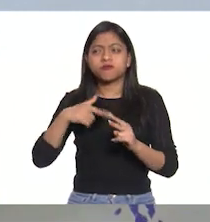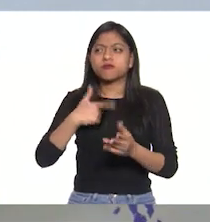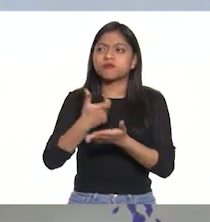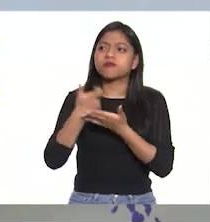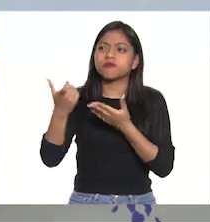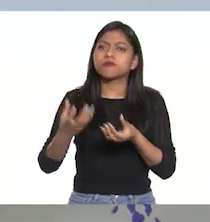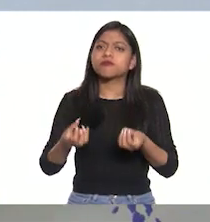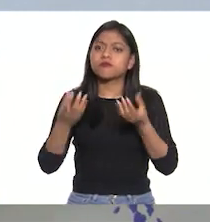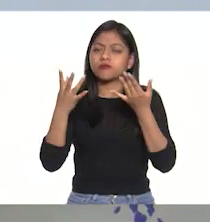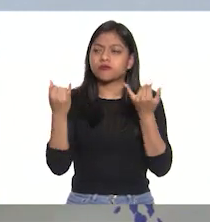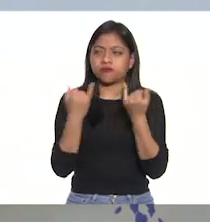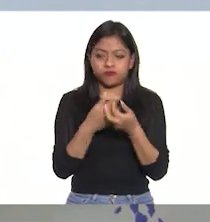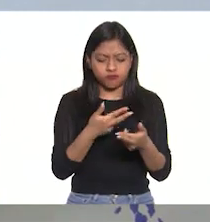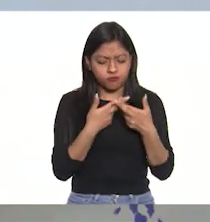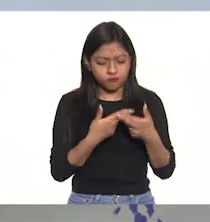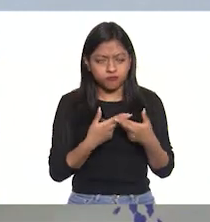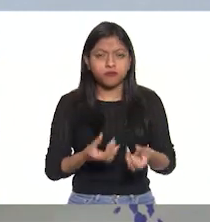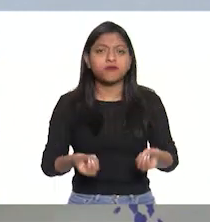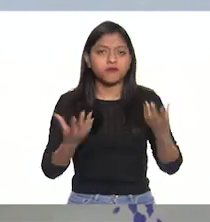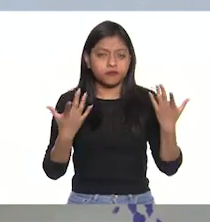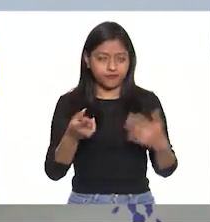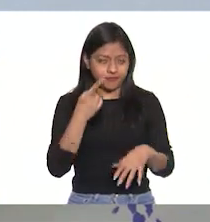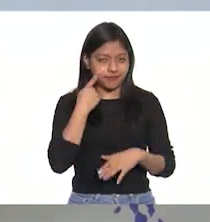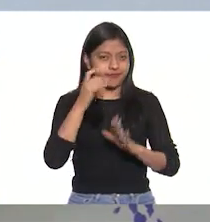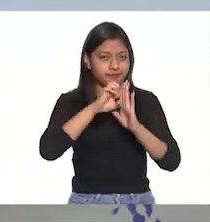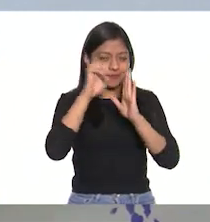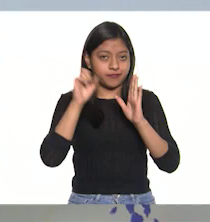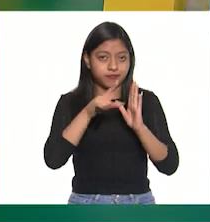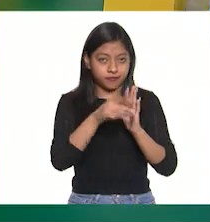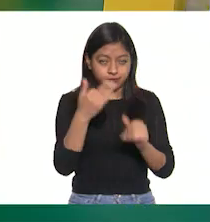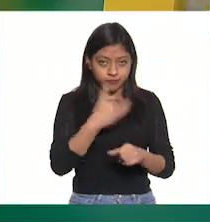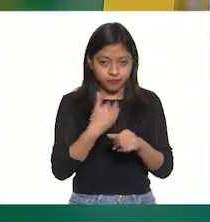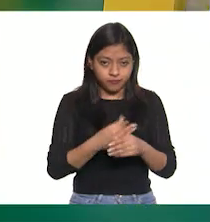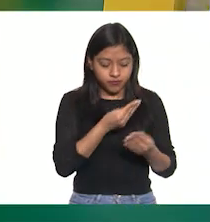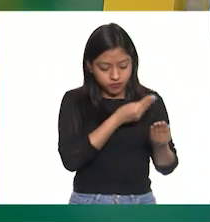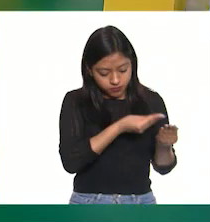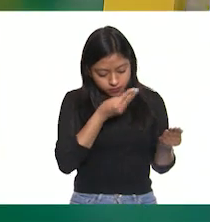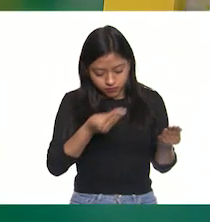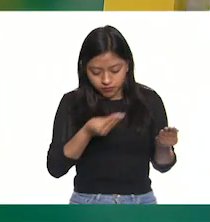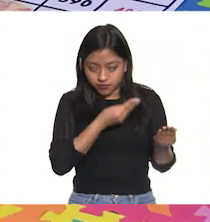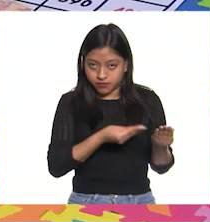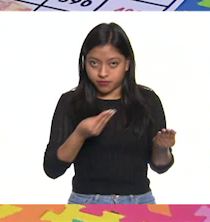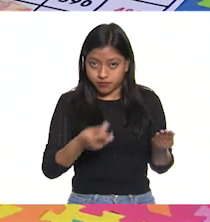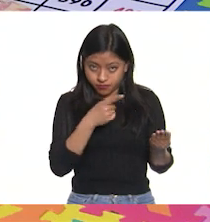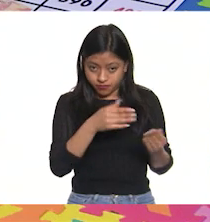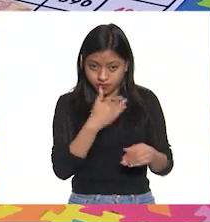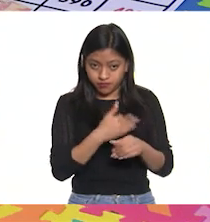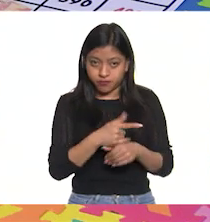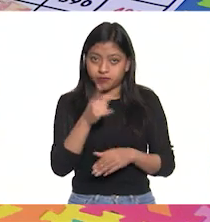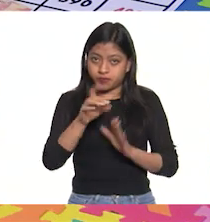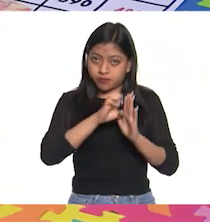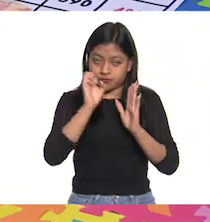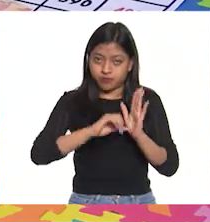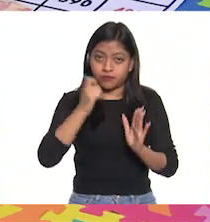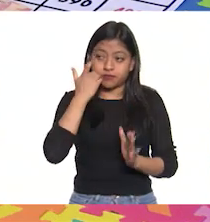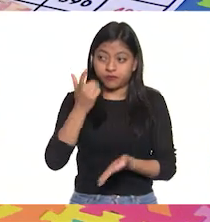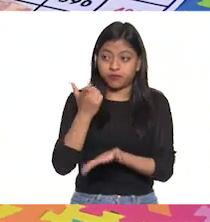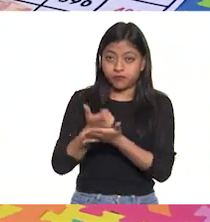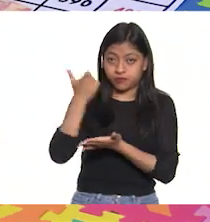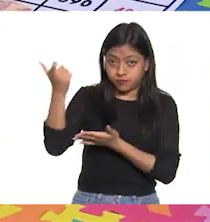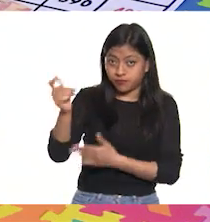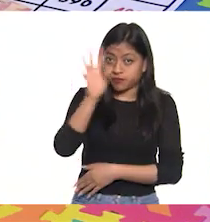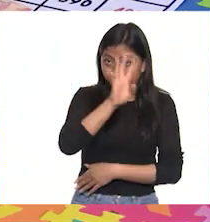dinero que nos vaya quedando. Por ejemplo, Ale, ahorita que estás acomodando tus billetes, si gastamos 400